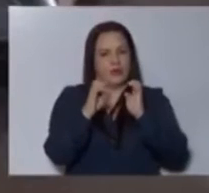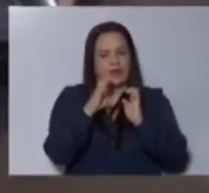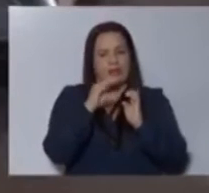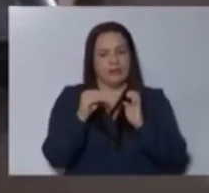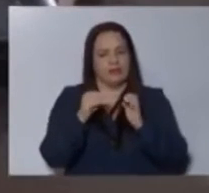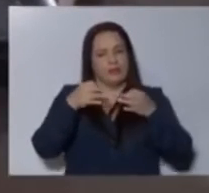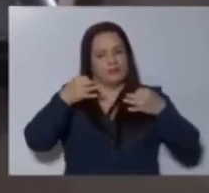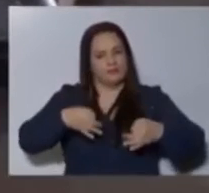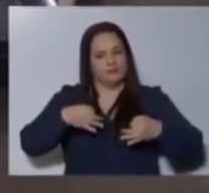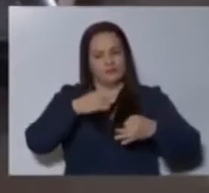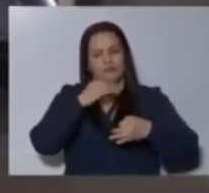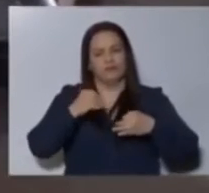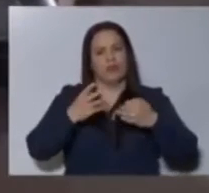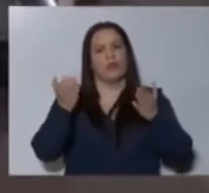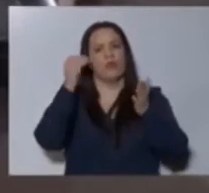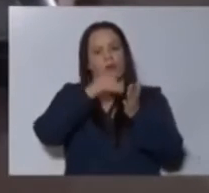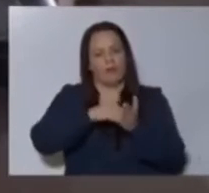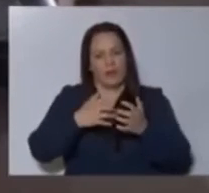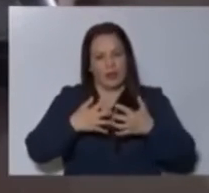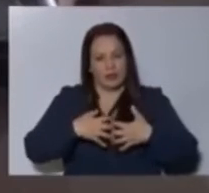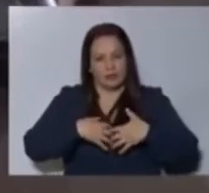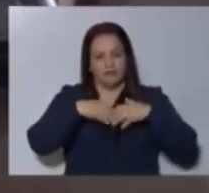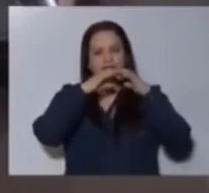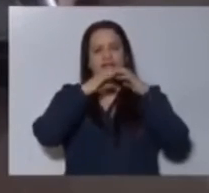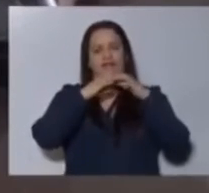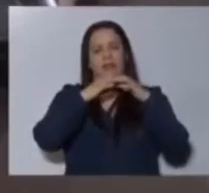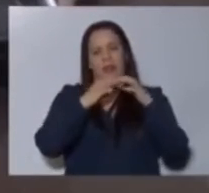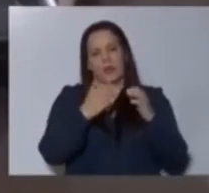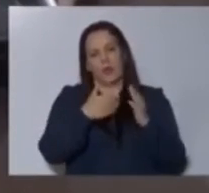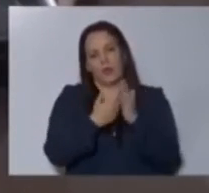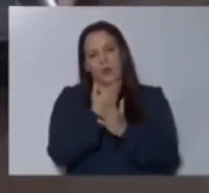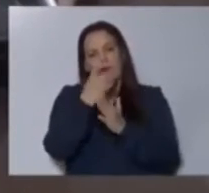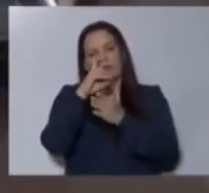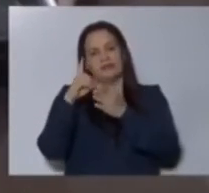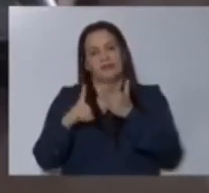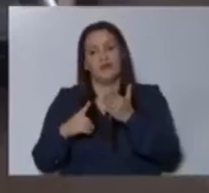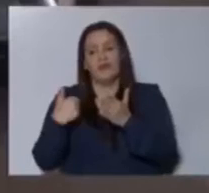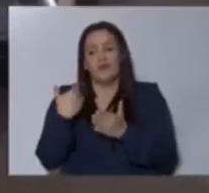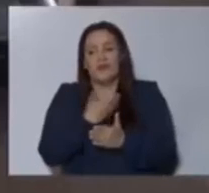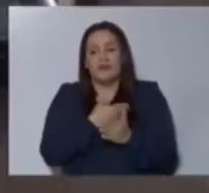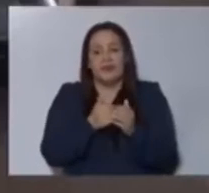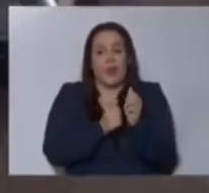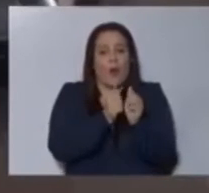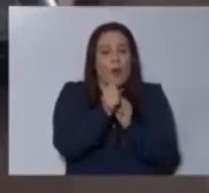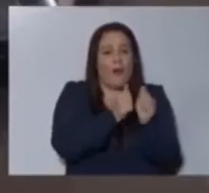rectificación y despegue con un nuevo diseño. Nuestros competidores ya eran más